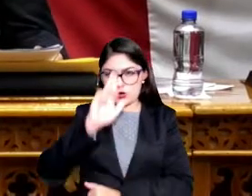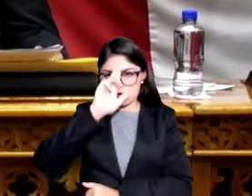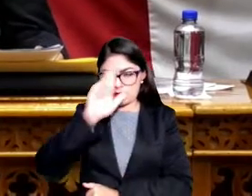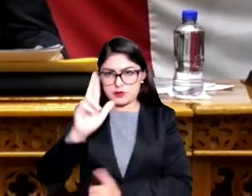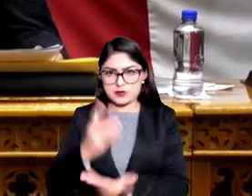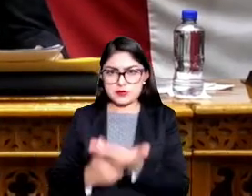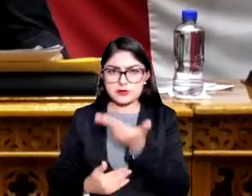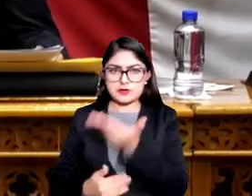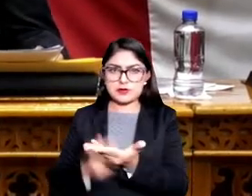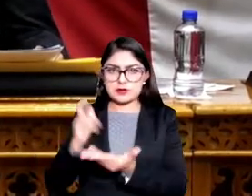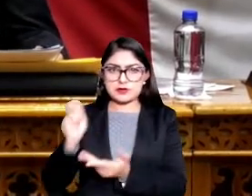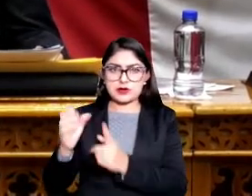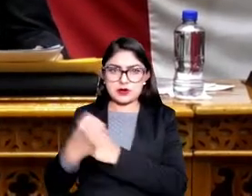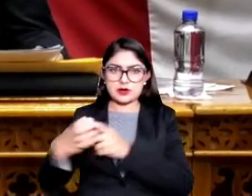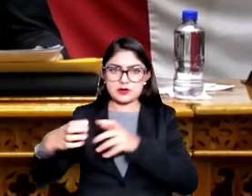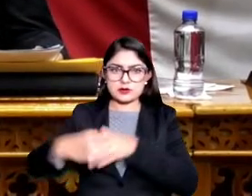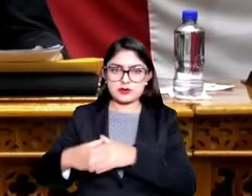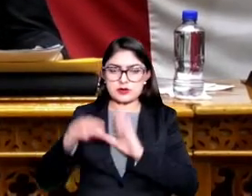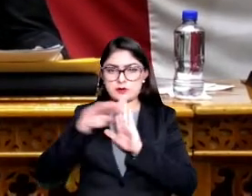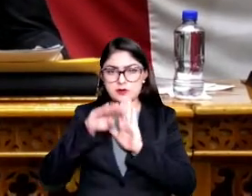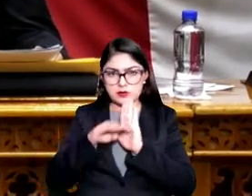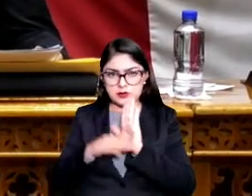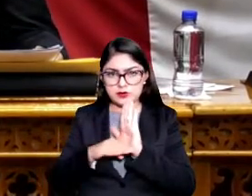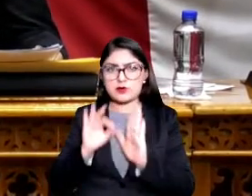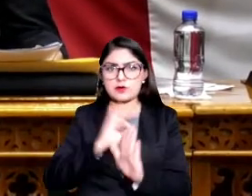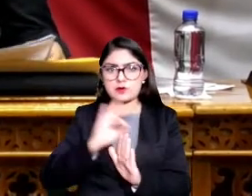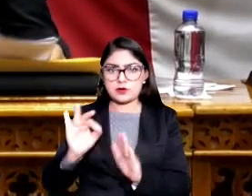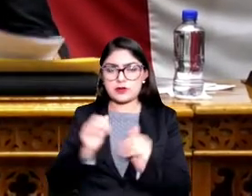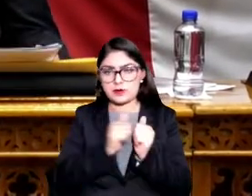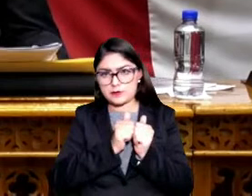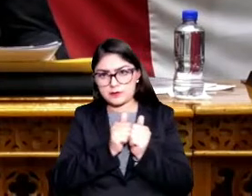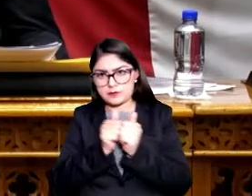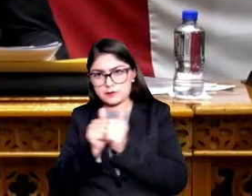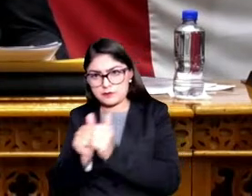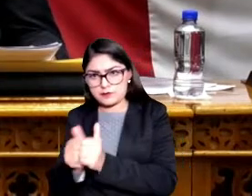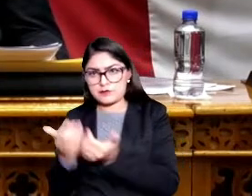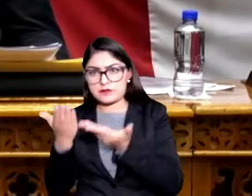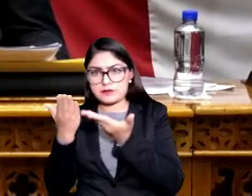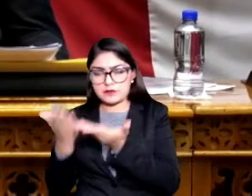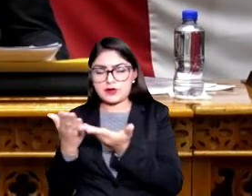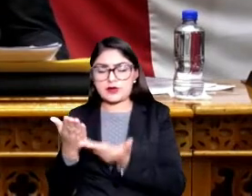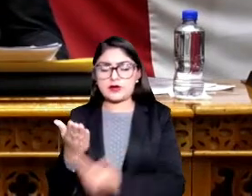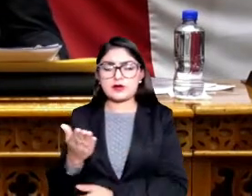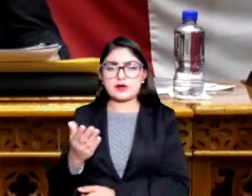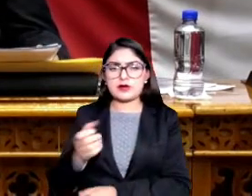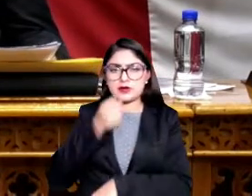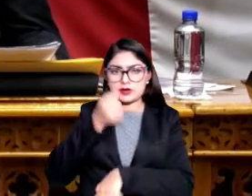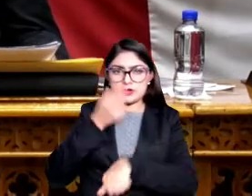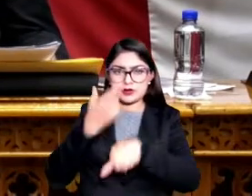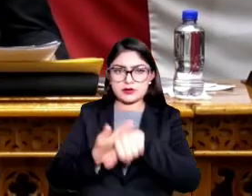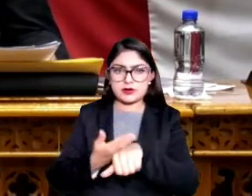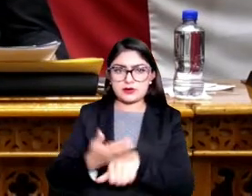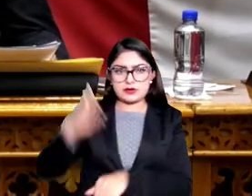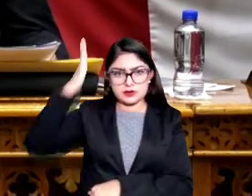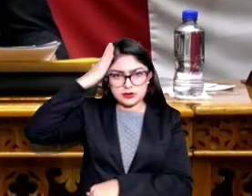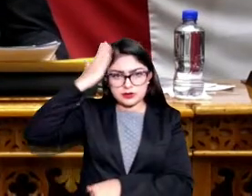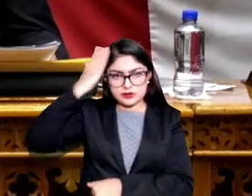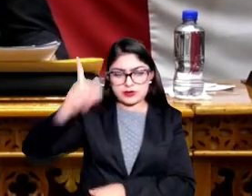Protocolo se sirva a acompañar en su salida del recinto al señor Secretario General de Gobierno y